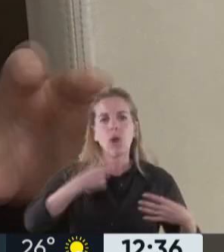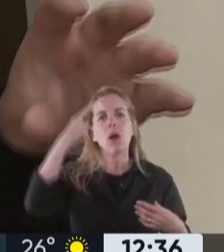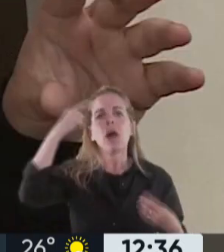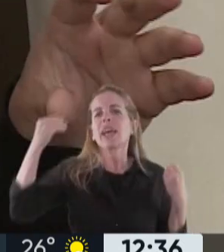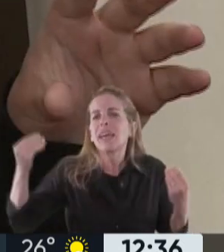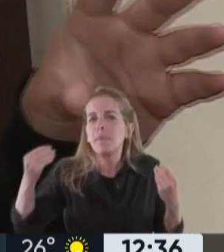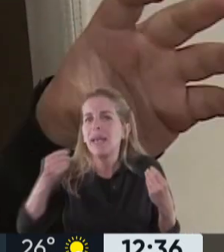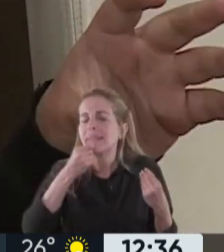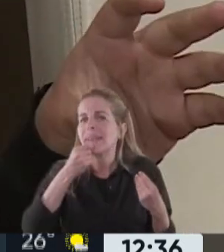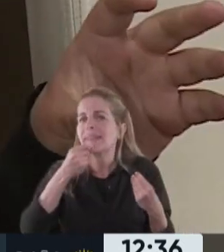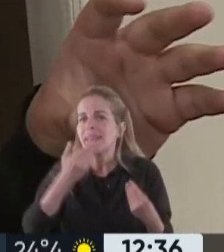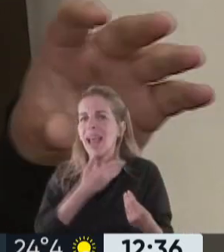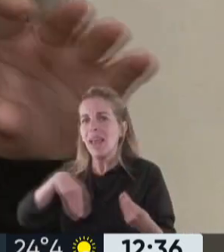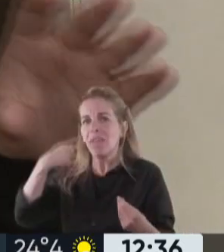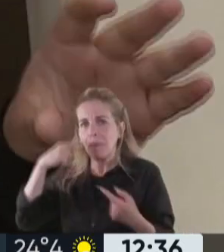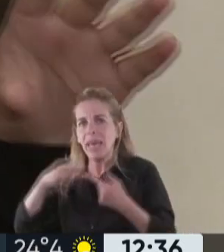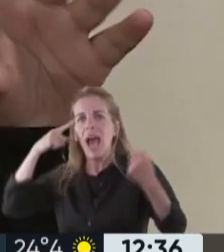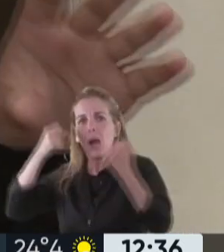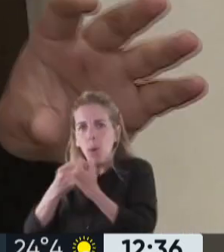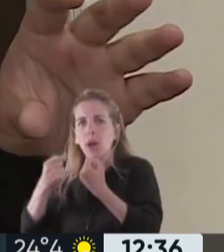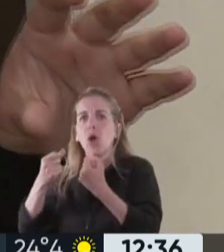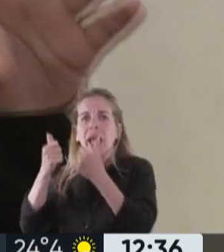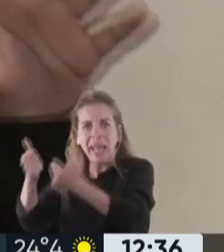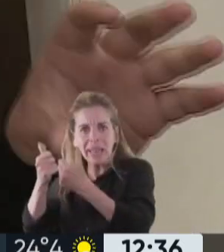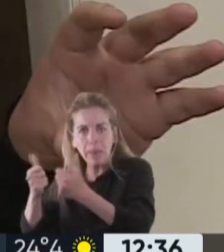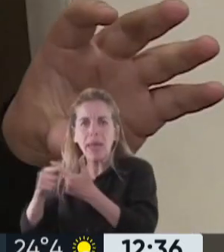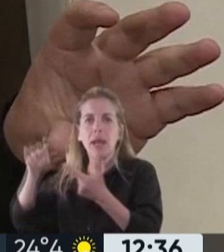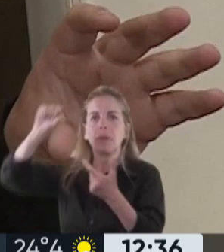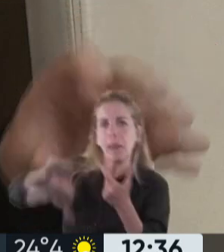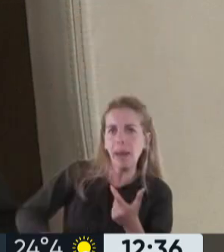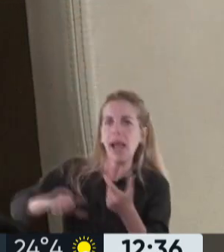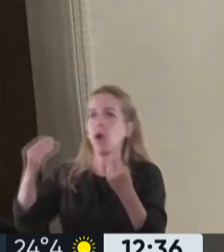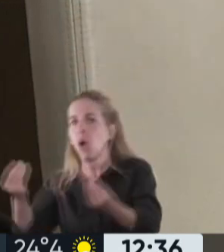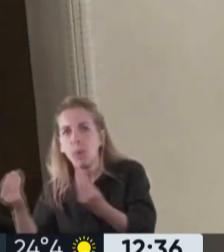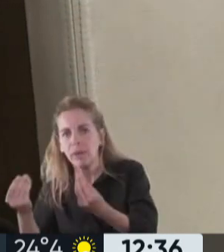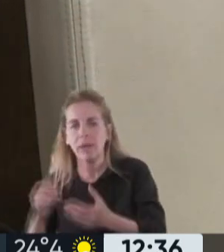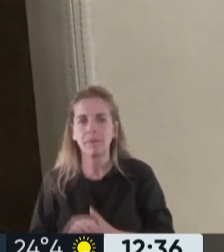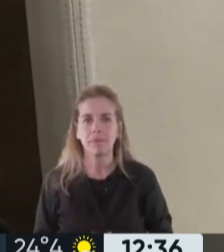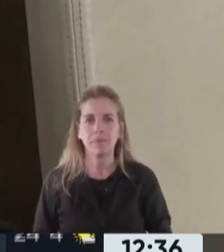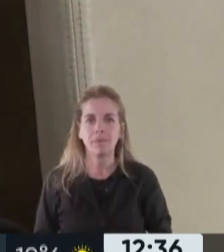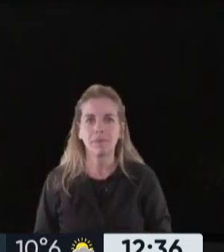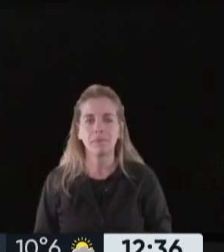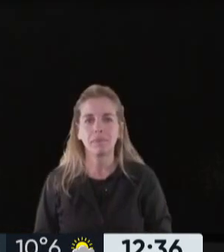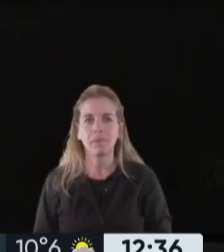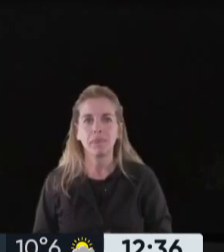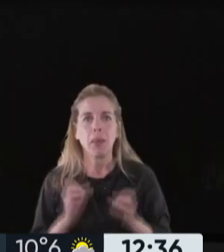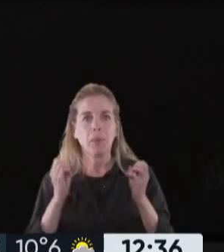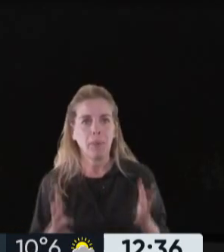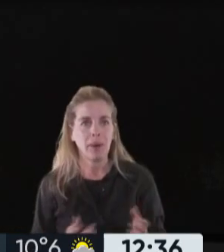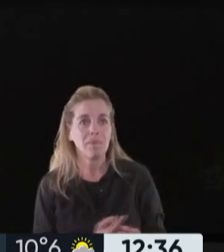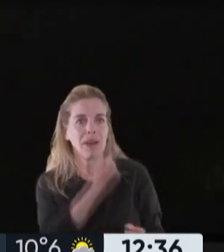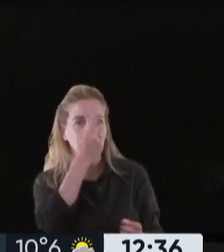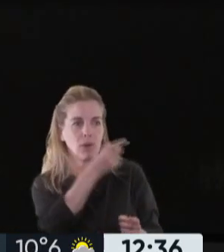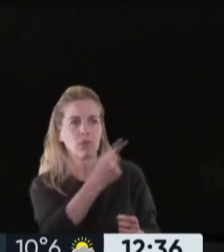caído? ¿Hay que corregir las metas? Bueno, me gustaría también que clarifique este asunto. Gracias. Bueno, en relación a